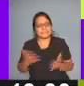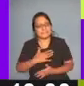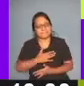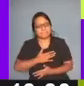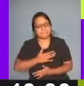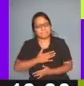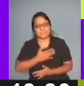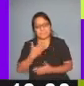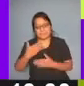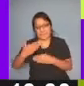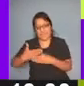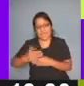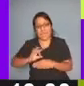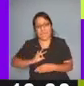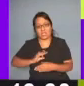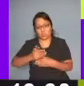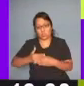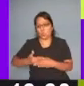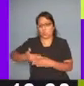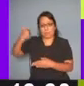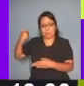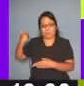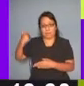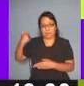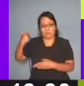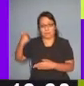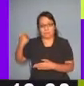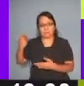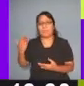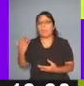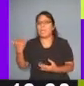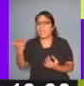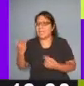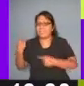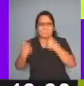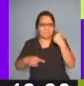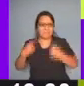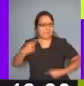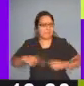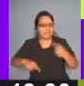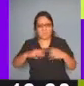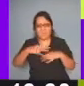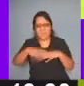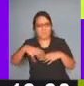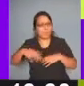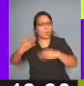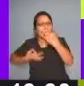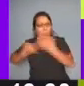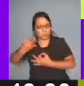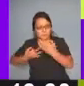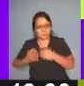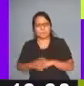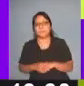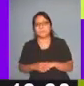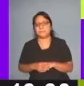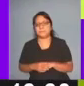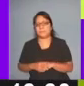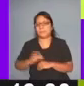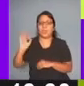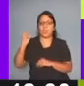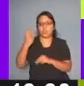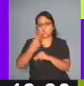nuestro pasado, donde hay que hacer justicia en todos los órdenes. Dos, algo vital